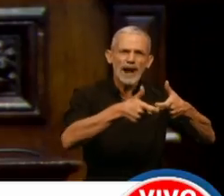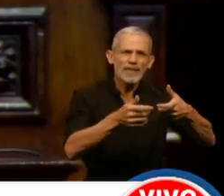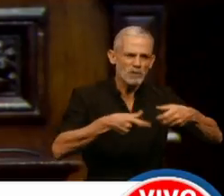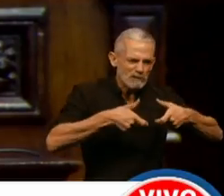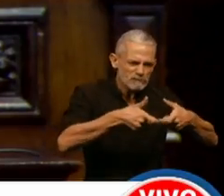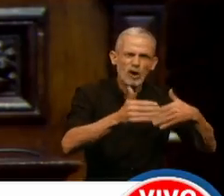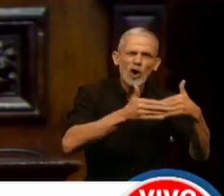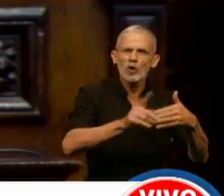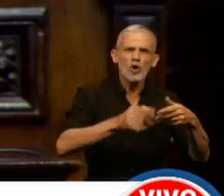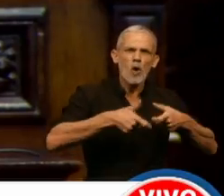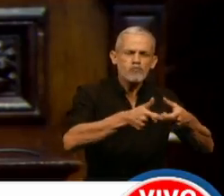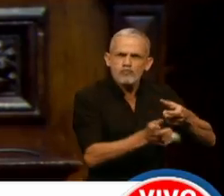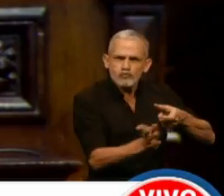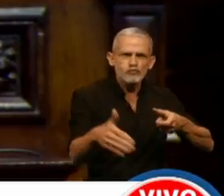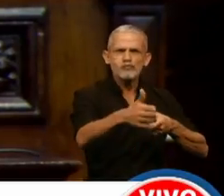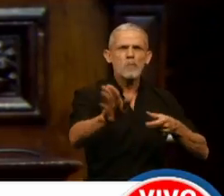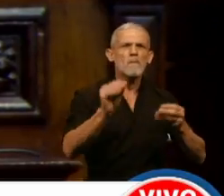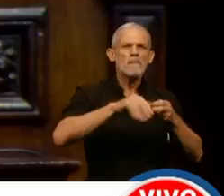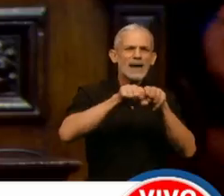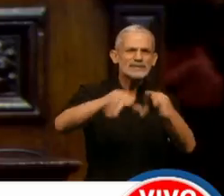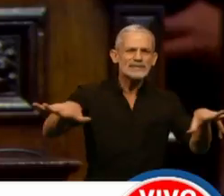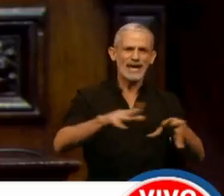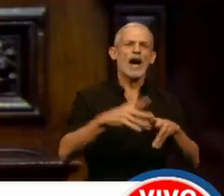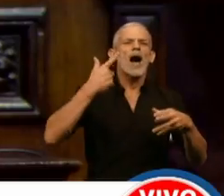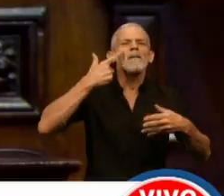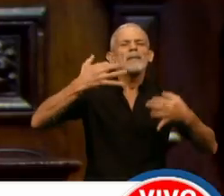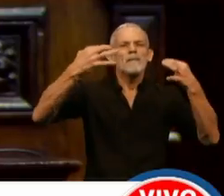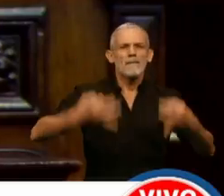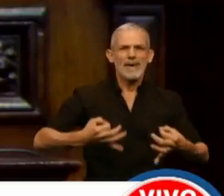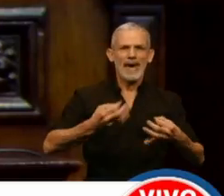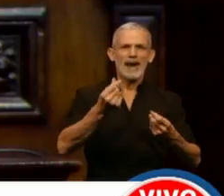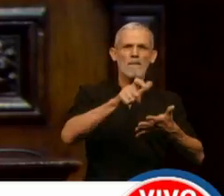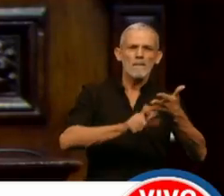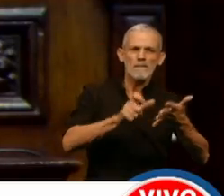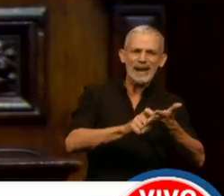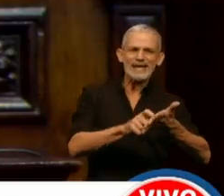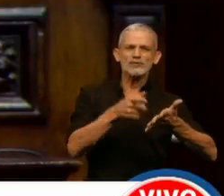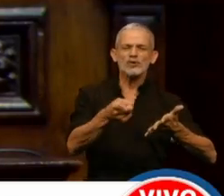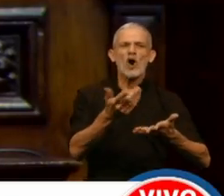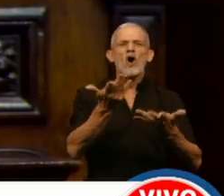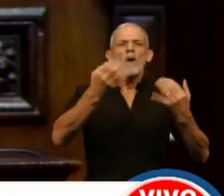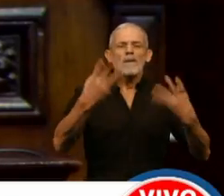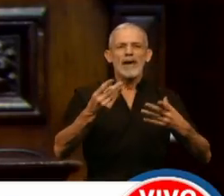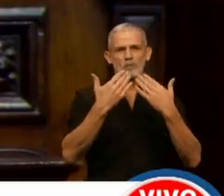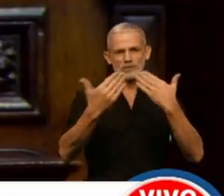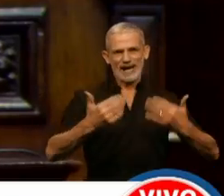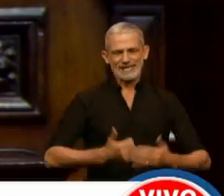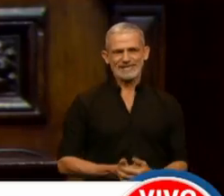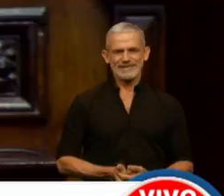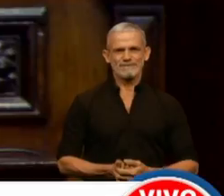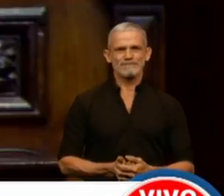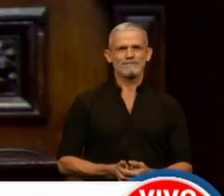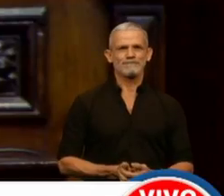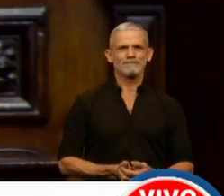marisa a la posibilidad de una vida digna la tarifa de zona fría es reparatoria muchas gracias